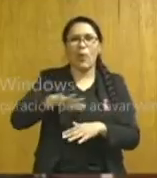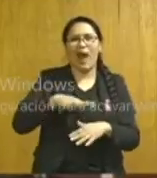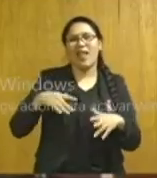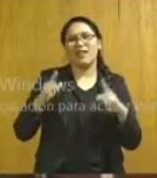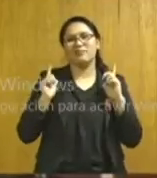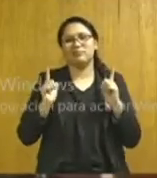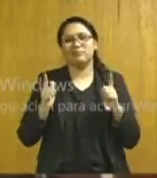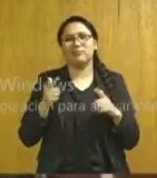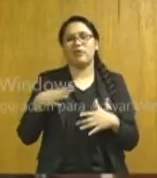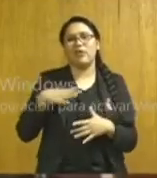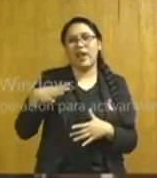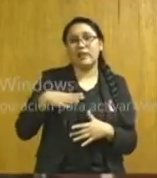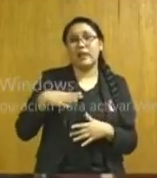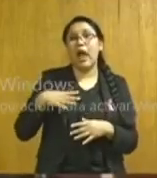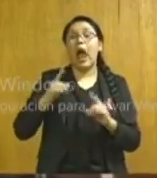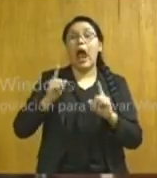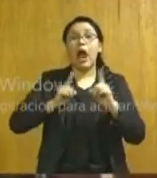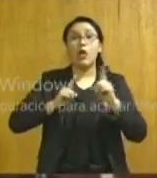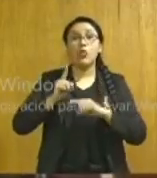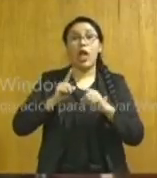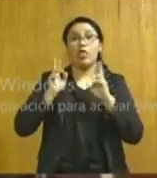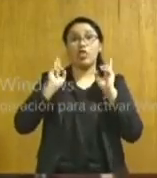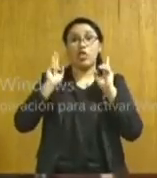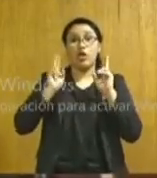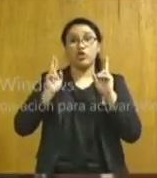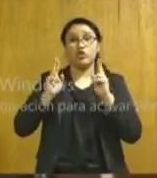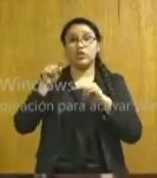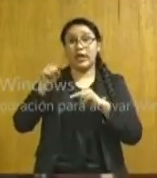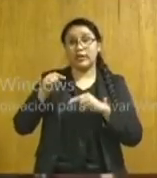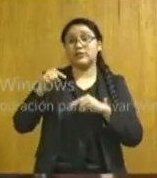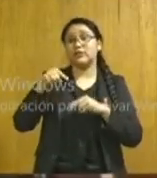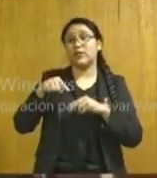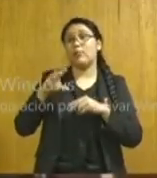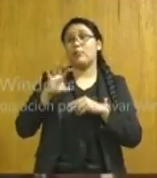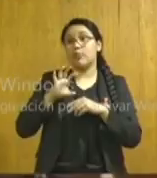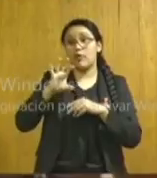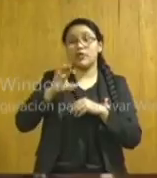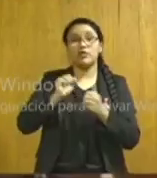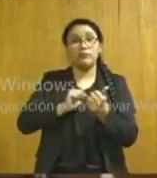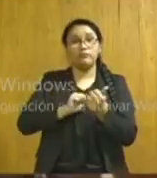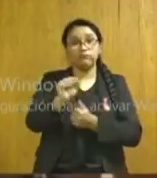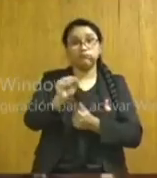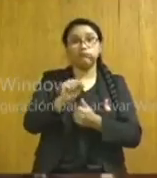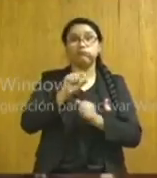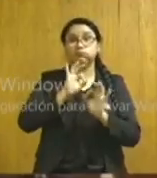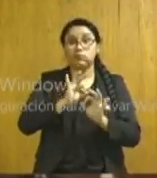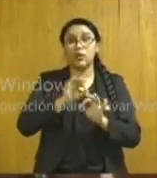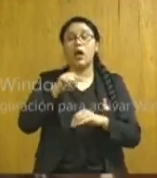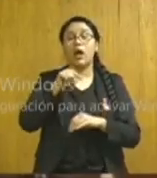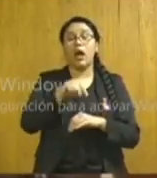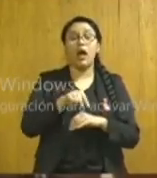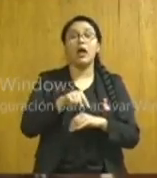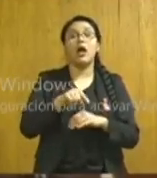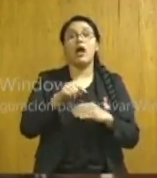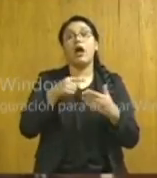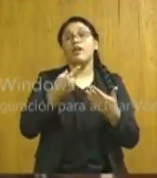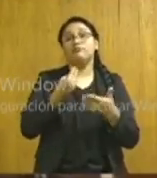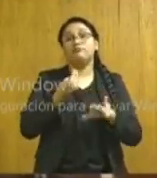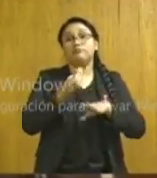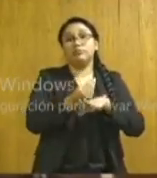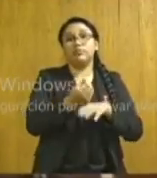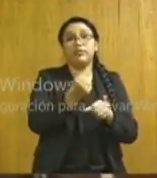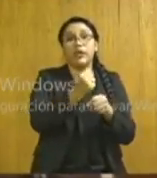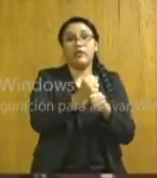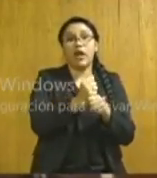hay incluso docentes recibidos en nuestra provincia de educación física que hoy no están incluso con trabajo, con un